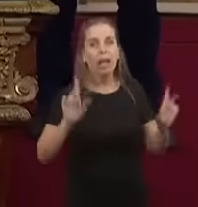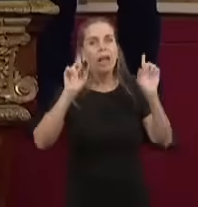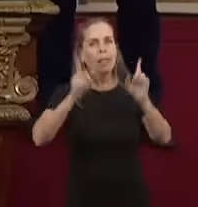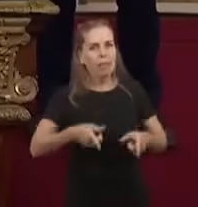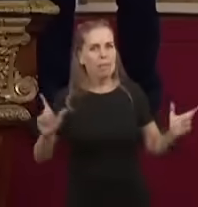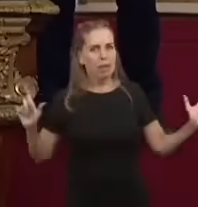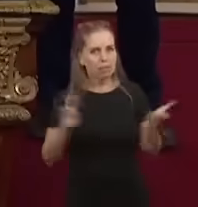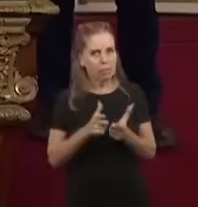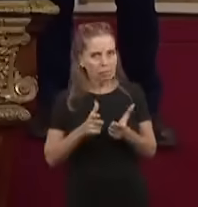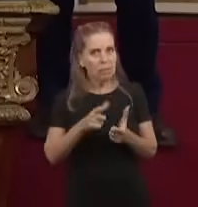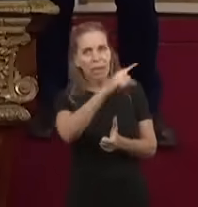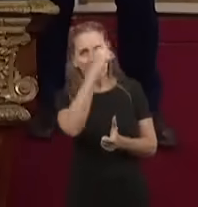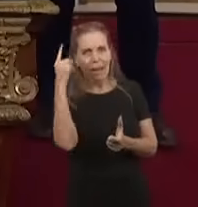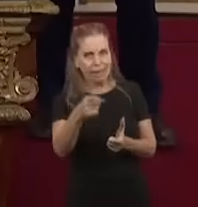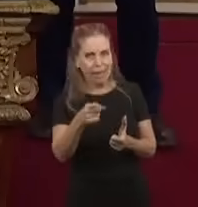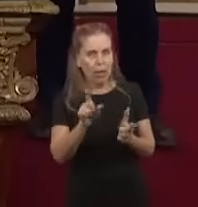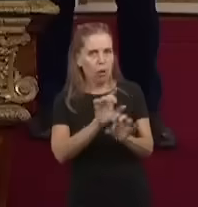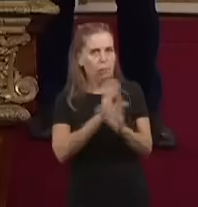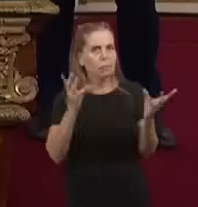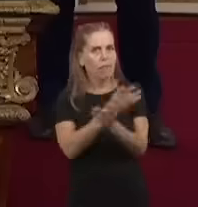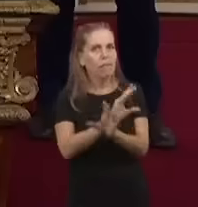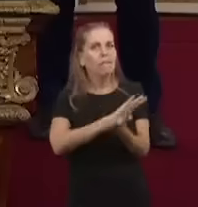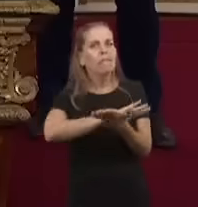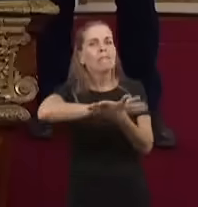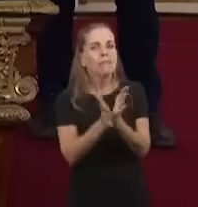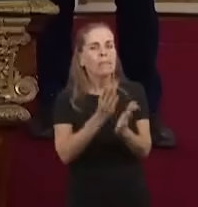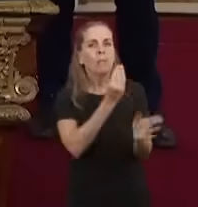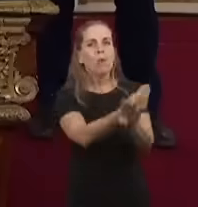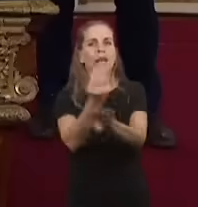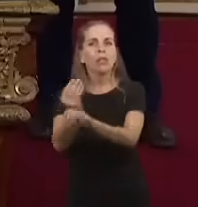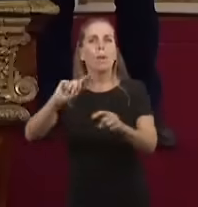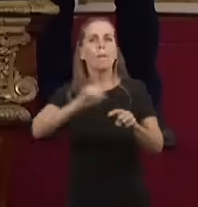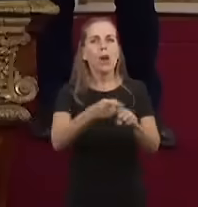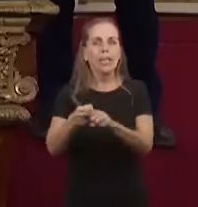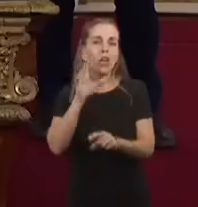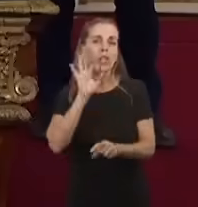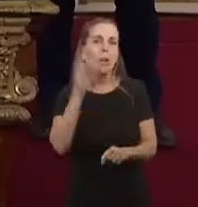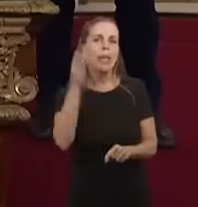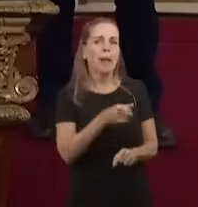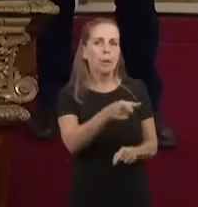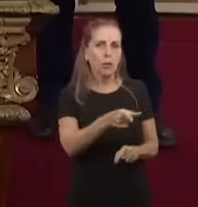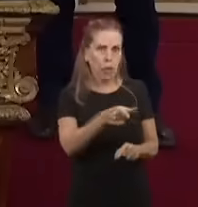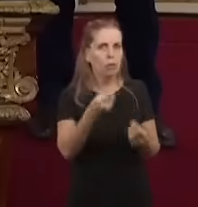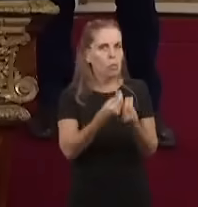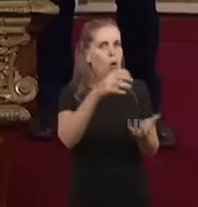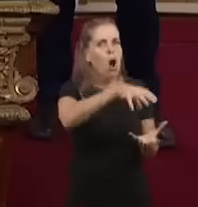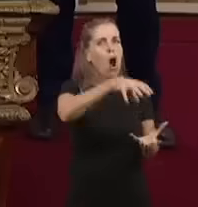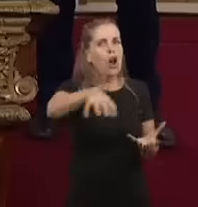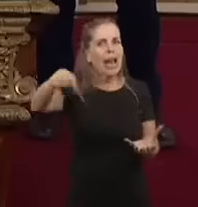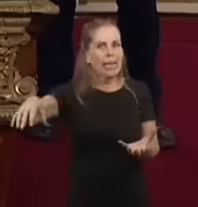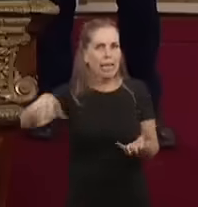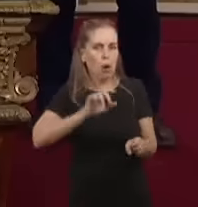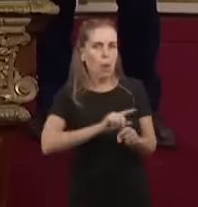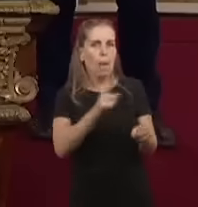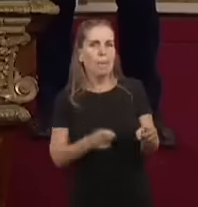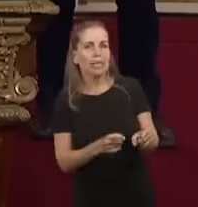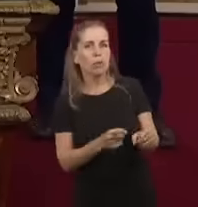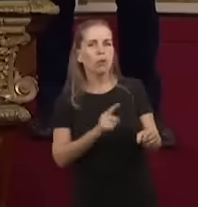del Estado eliminando el 50% de los cargos políticos cerrando organismos innecesarios que se usaban para perseguir a quienes